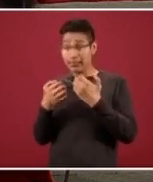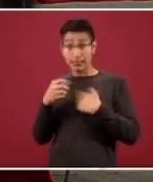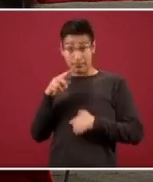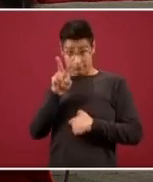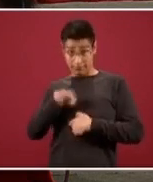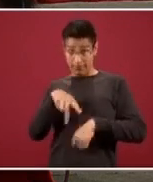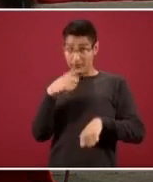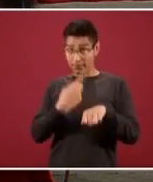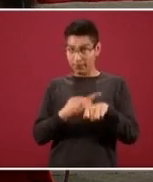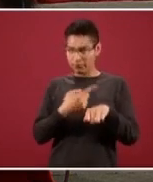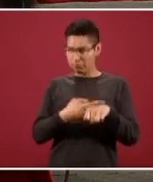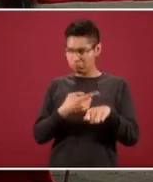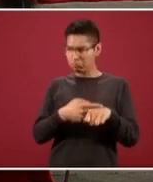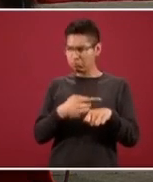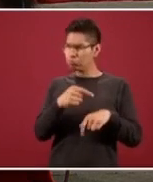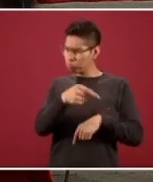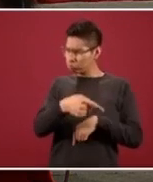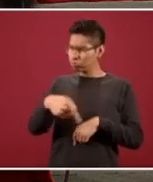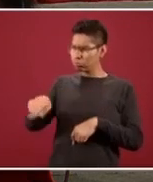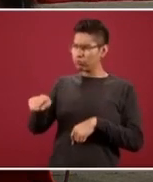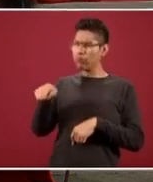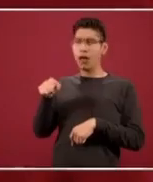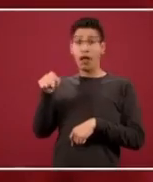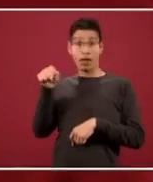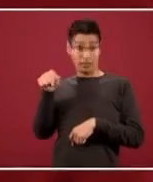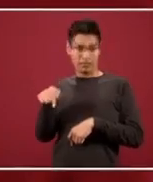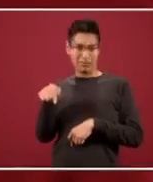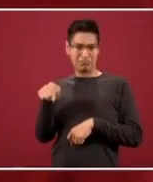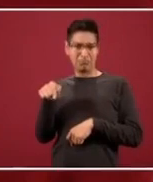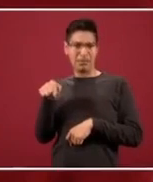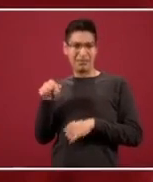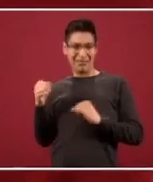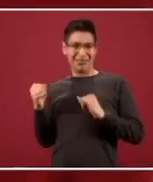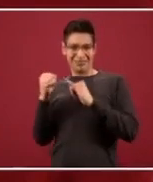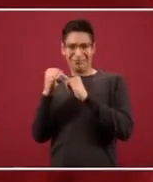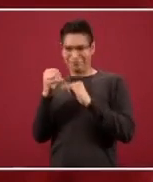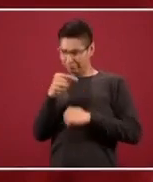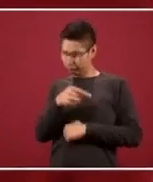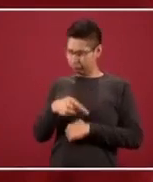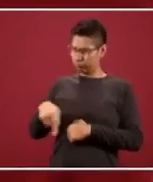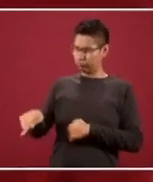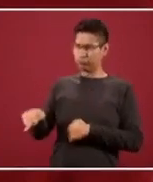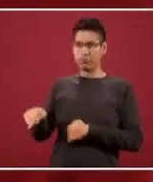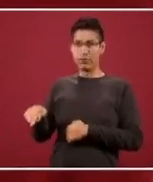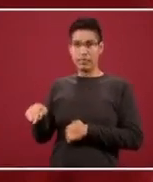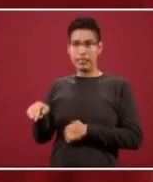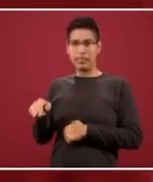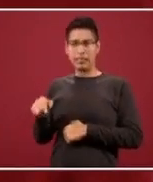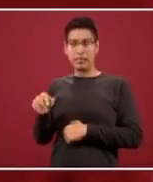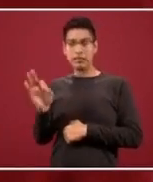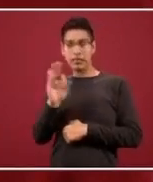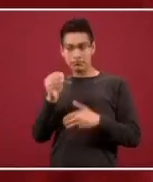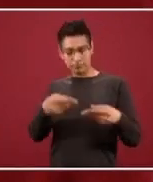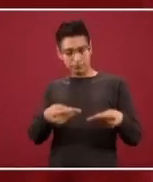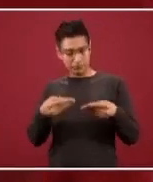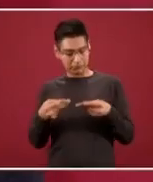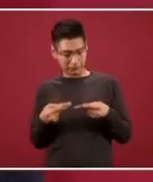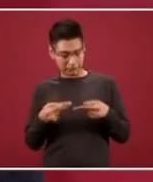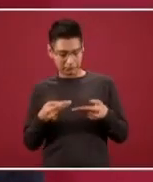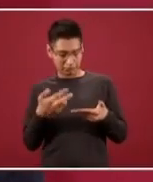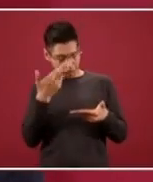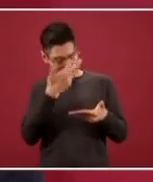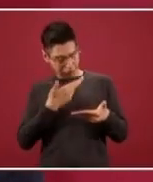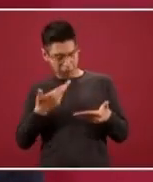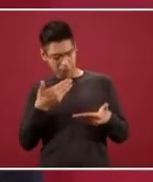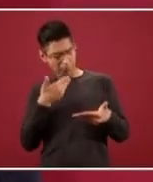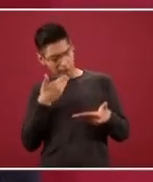reales, mandarlas al instituto, aquí a la Ciudad de México, para que ellos digan si estuvo bien tomada, si estuvo bien